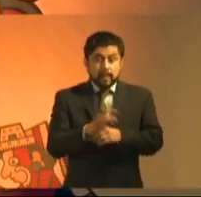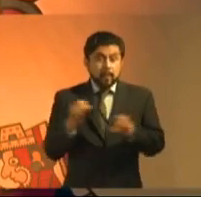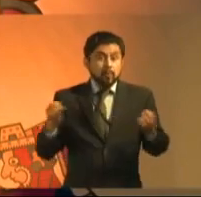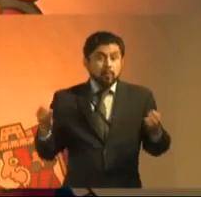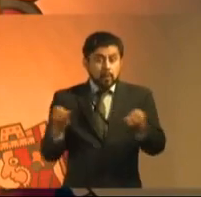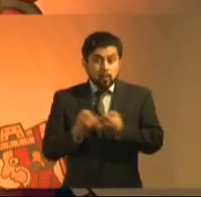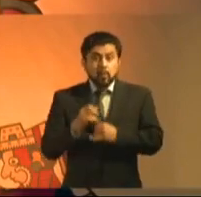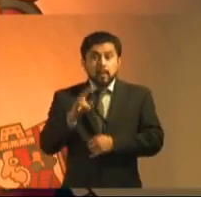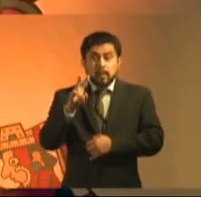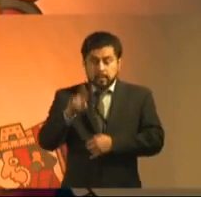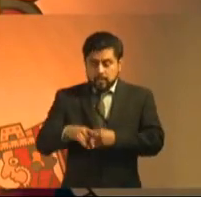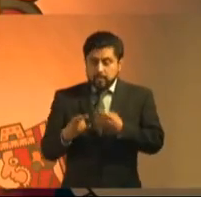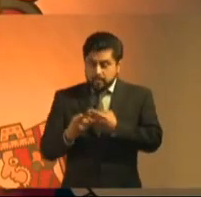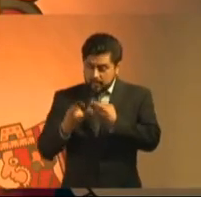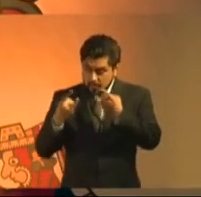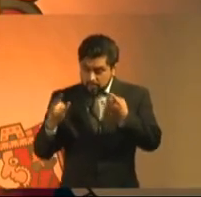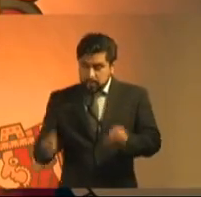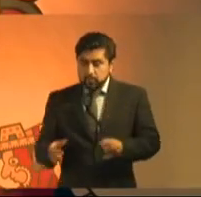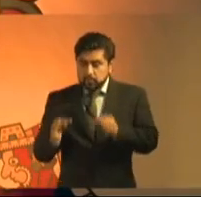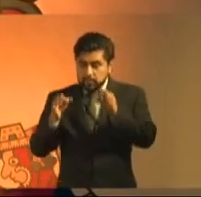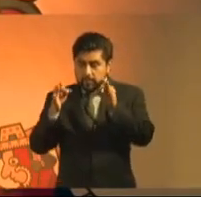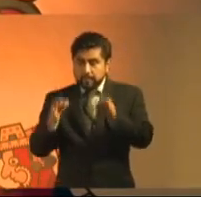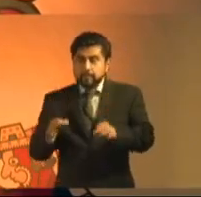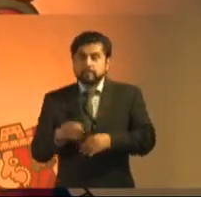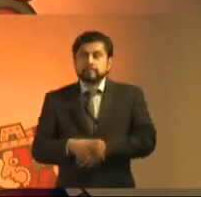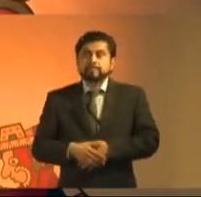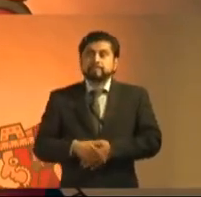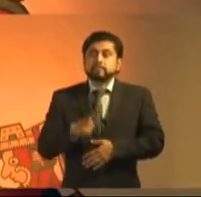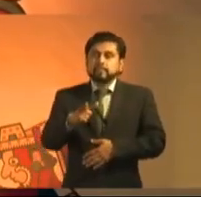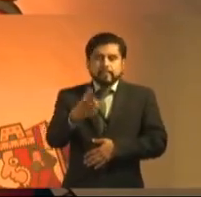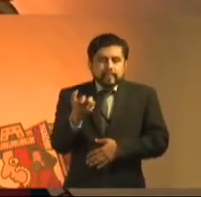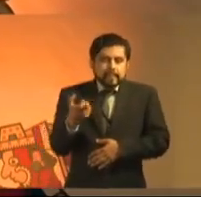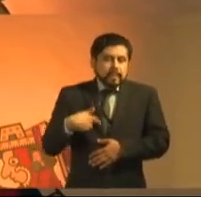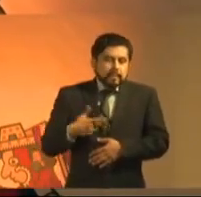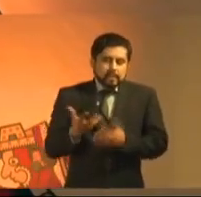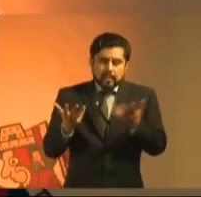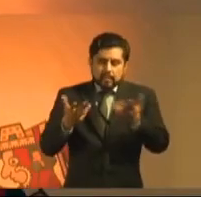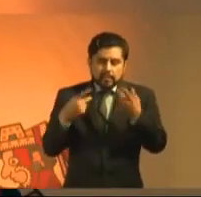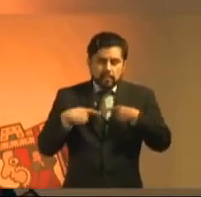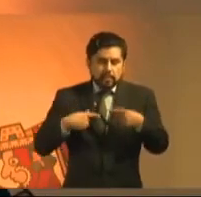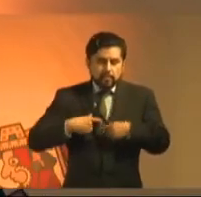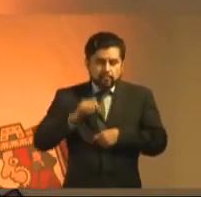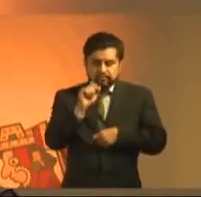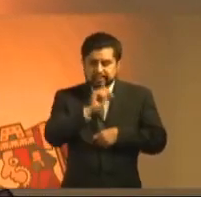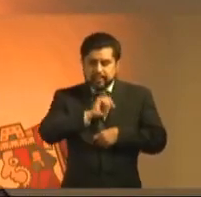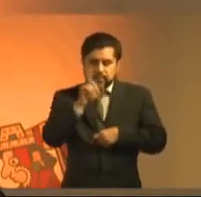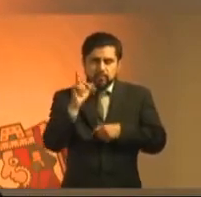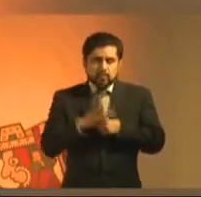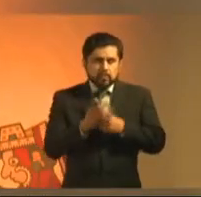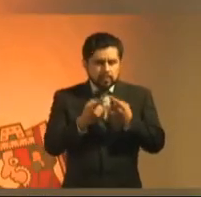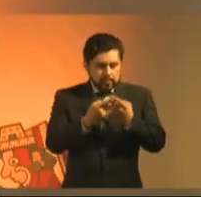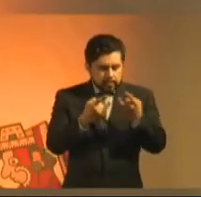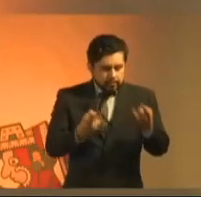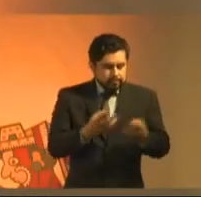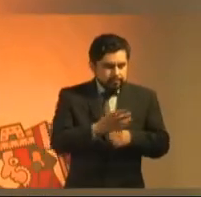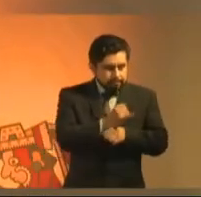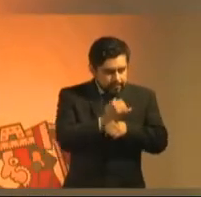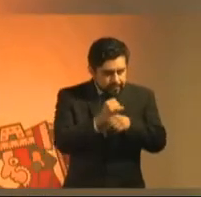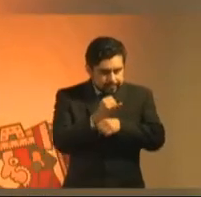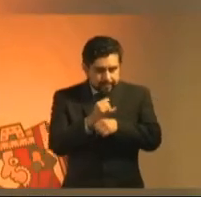la fidelidad a los hechos la tarea del historiador es el cielo los hechos en este caso la